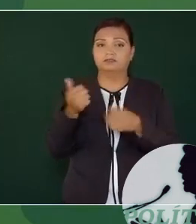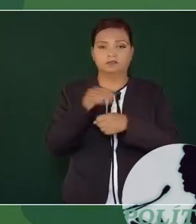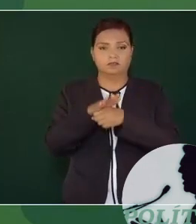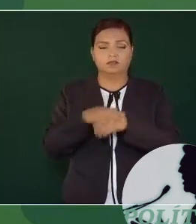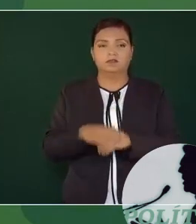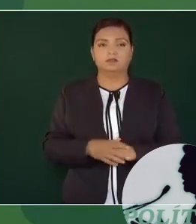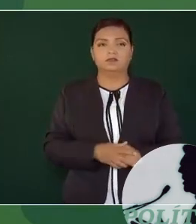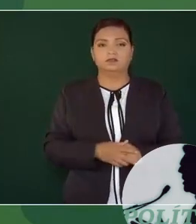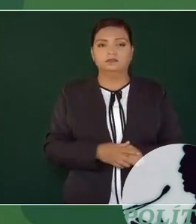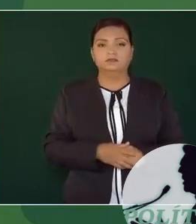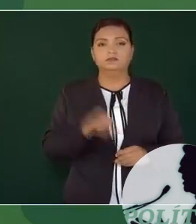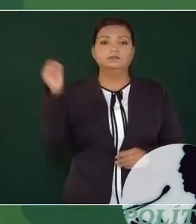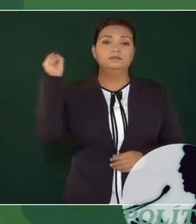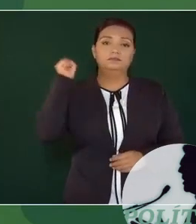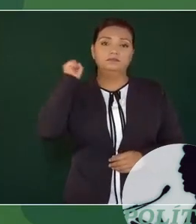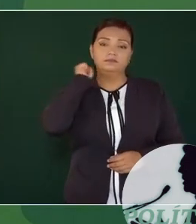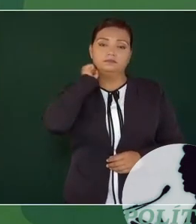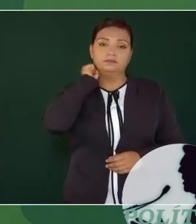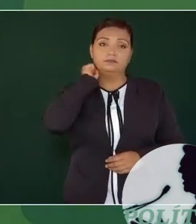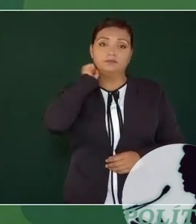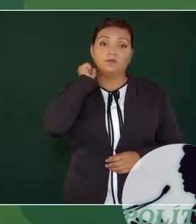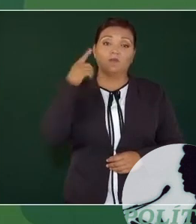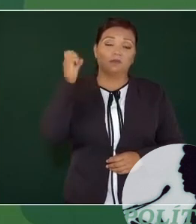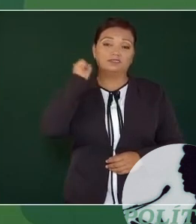un senador que es un